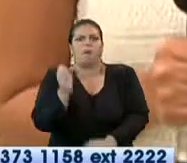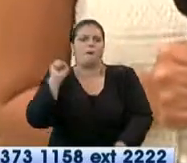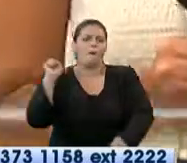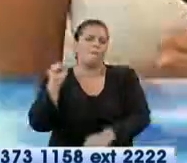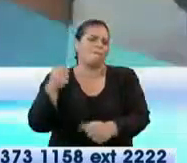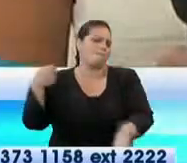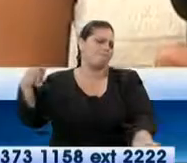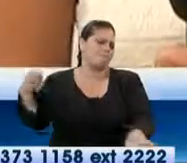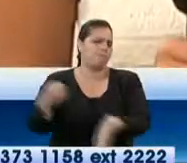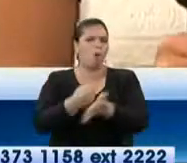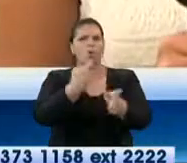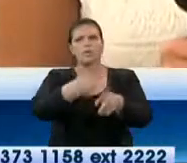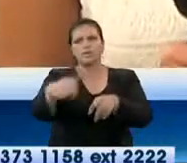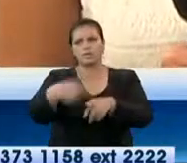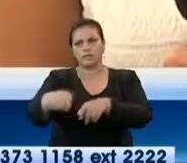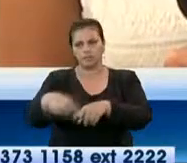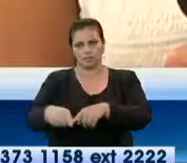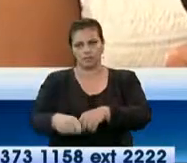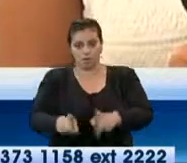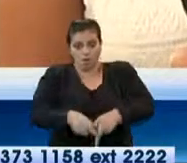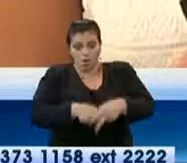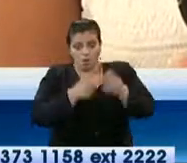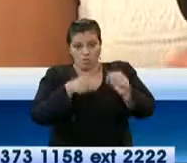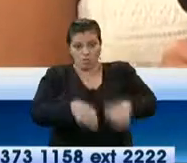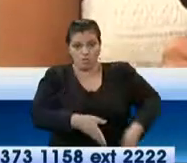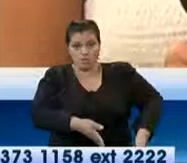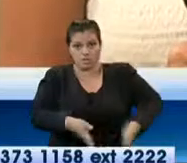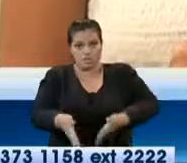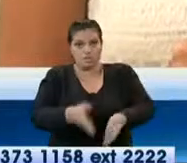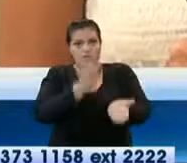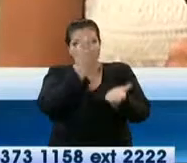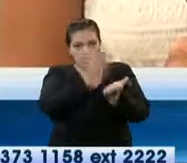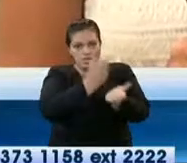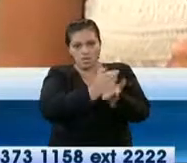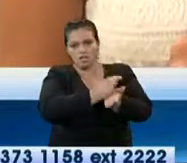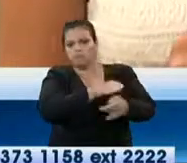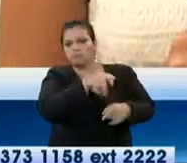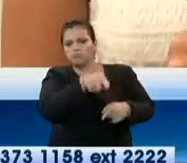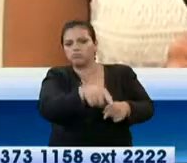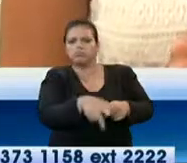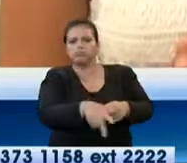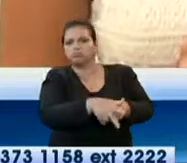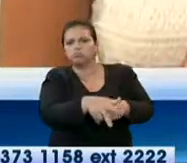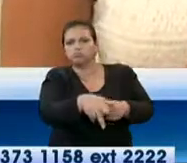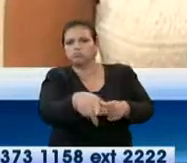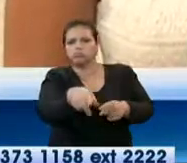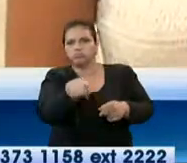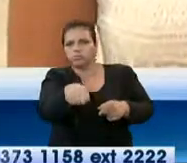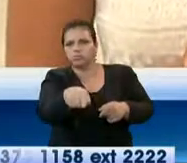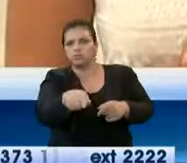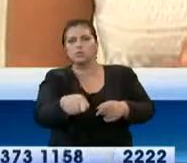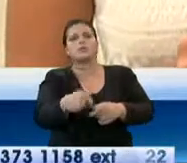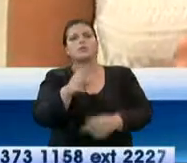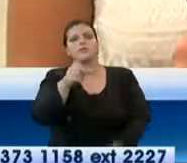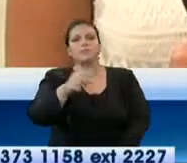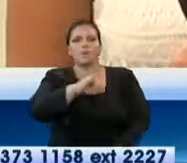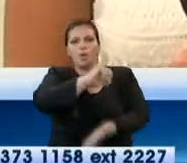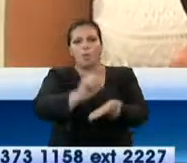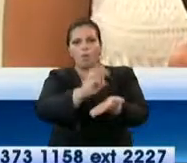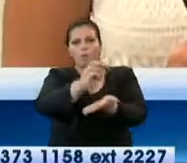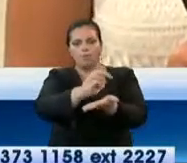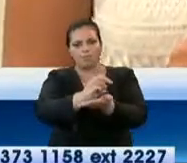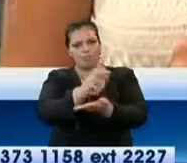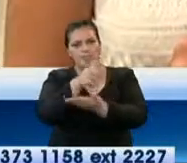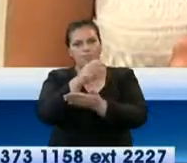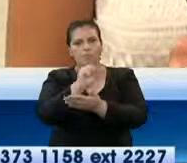kilómetros, que empieza desde la terminal terrestre de Guayaquil, avanza por las cooperativas Limonal y Juan Pablo, el Parque Samanes,